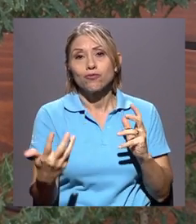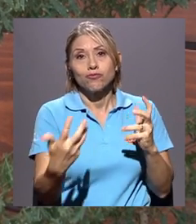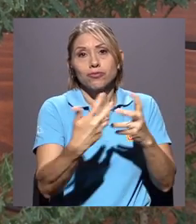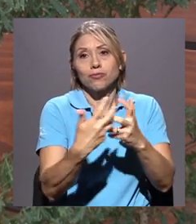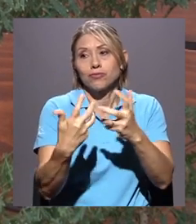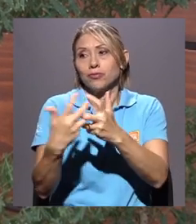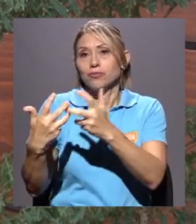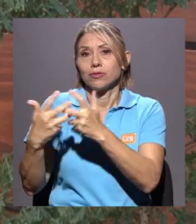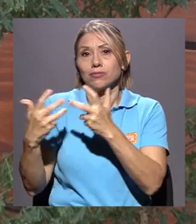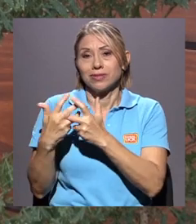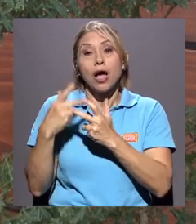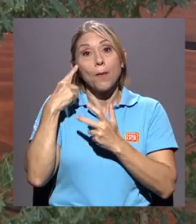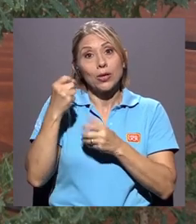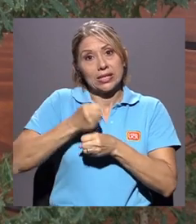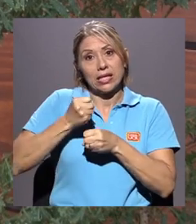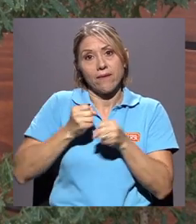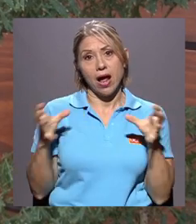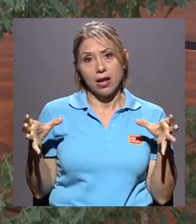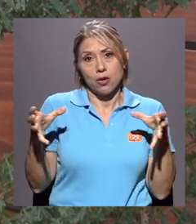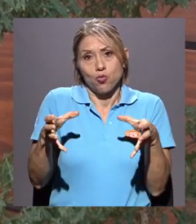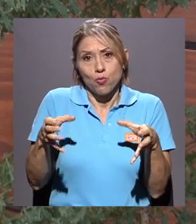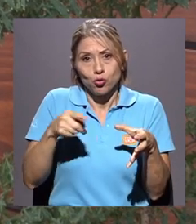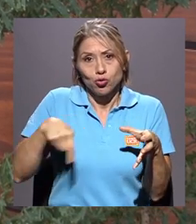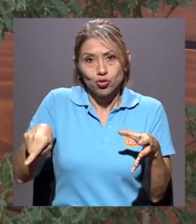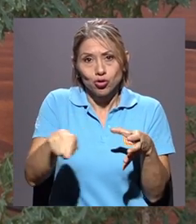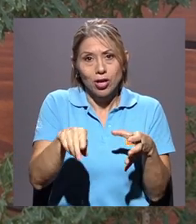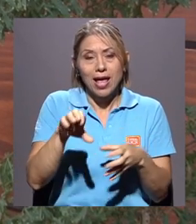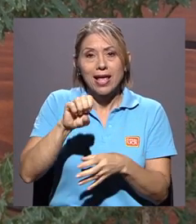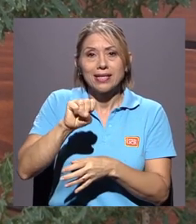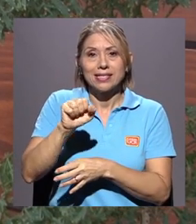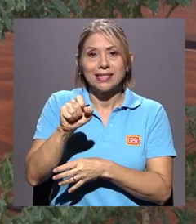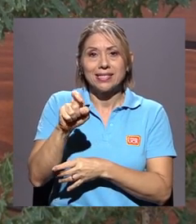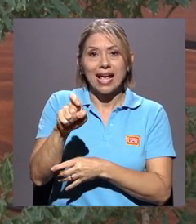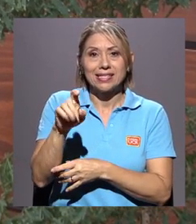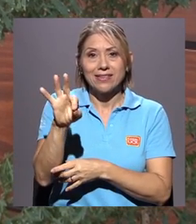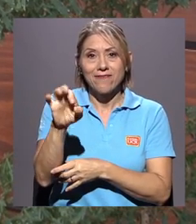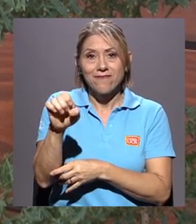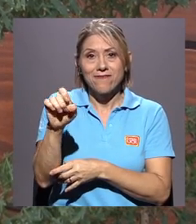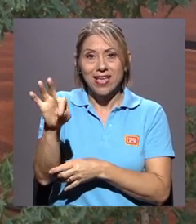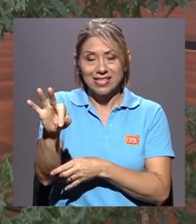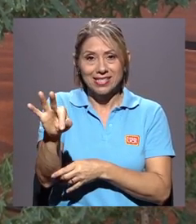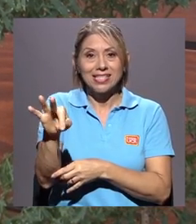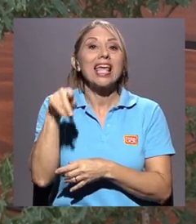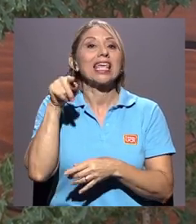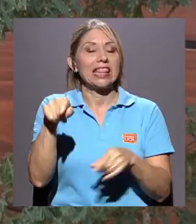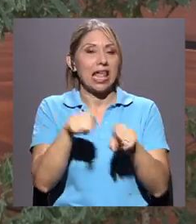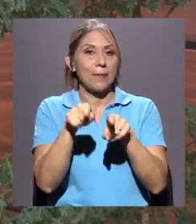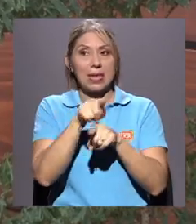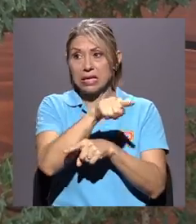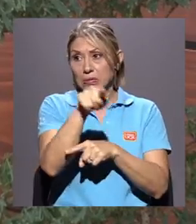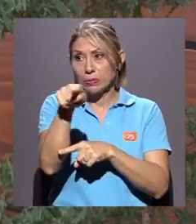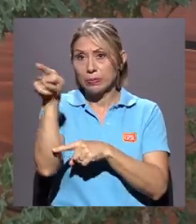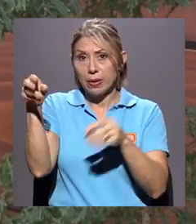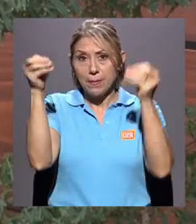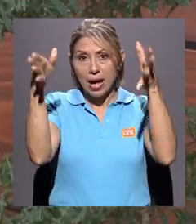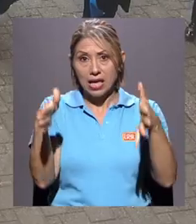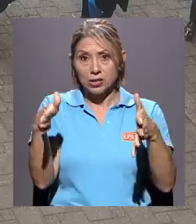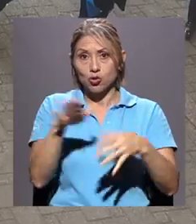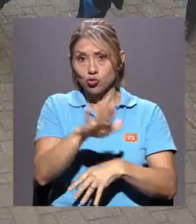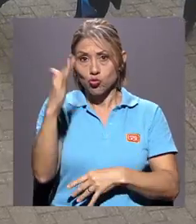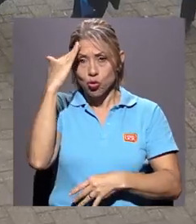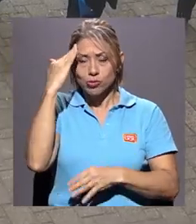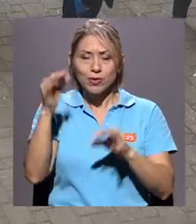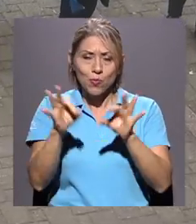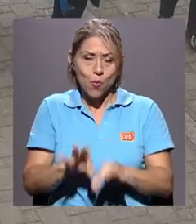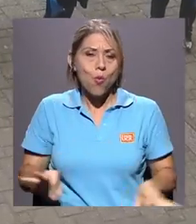¿verdad? Entonces, el Sax Fest y el conocimiento de los maestros ha sido de gran importancia para lo que es la vida